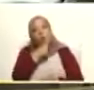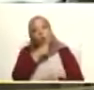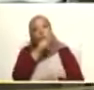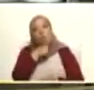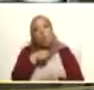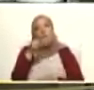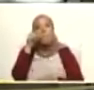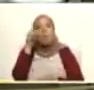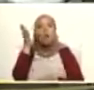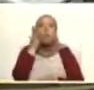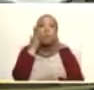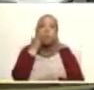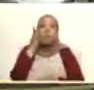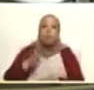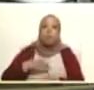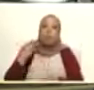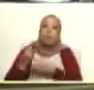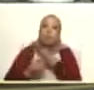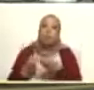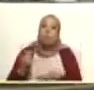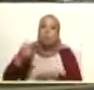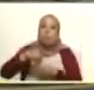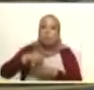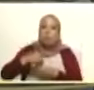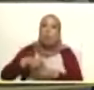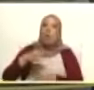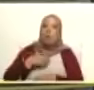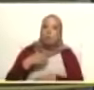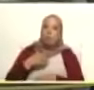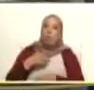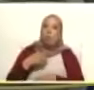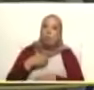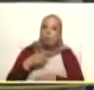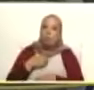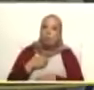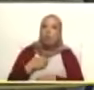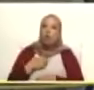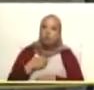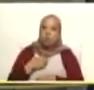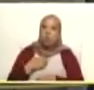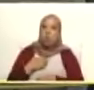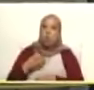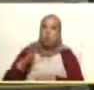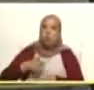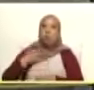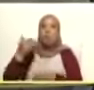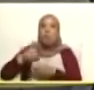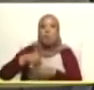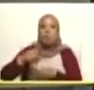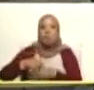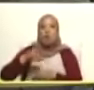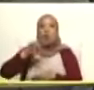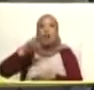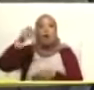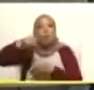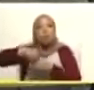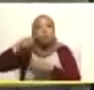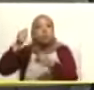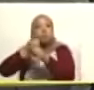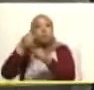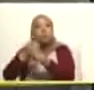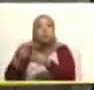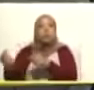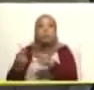los padres, a los que sí pueden votar, que era lo que los muchachos decían, a los que sí pueden votar, yo les digo digo que voten, porque si nosotros que estamos